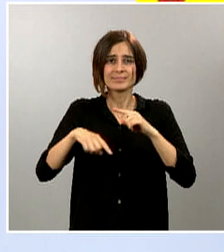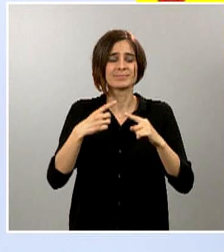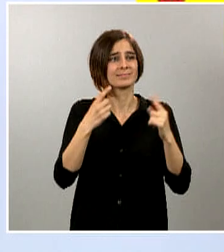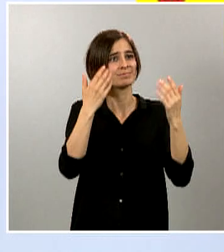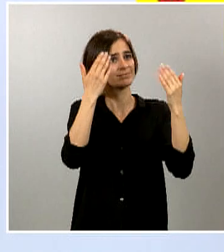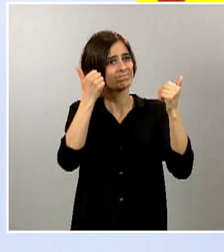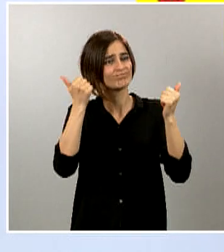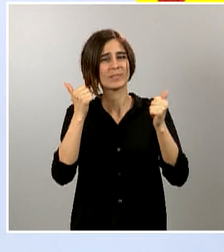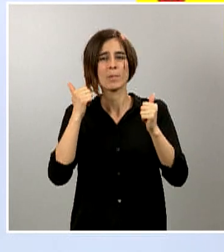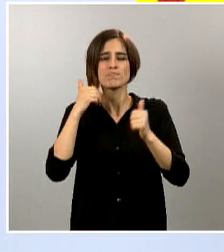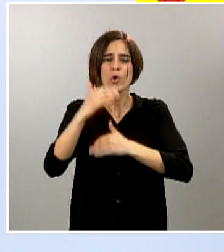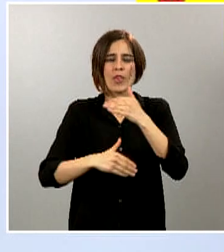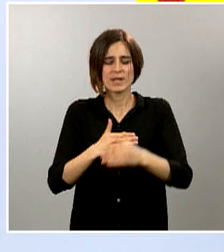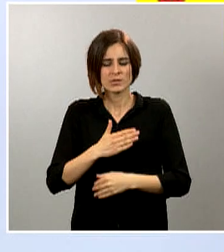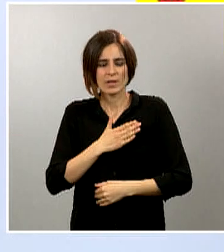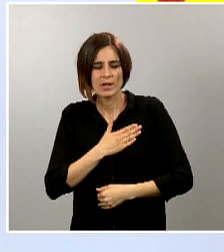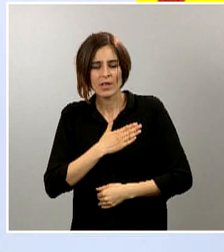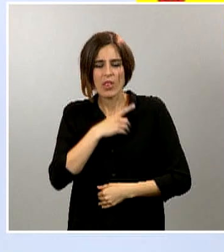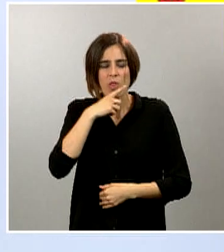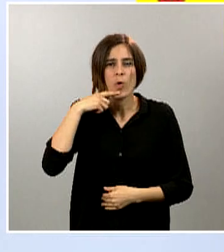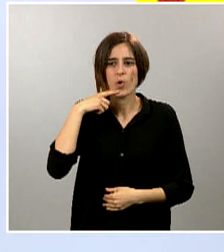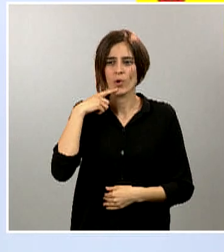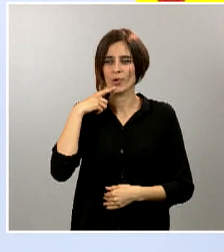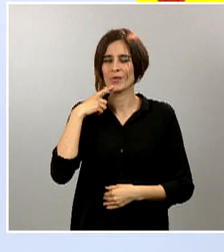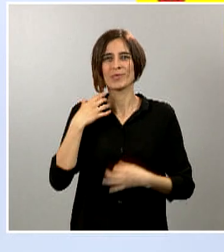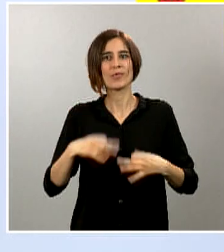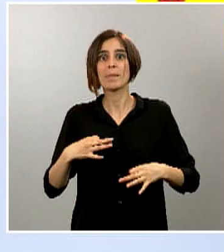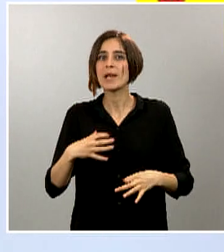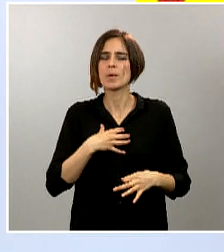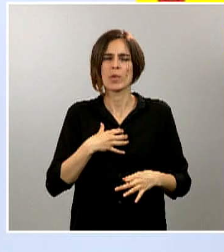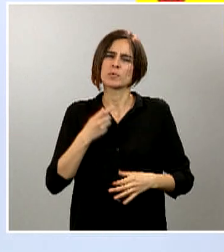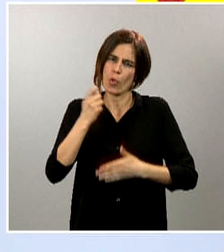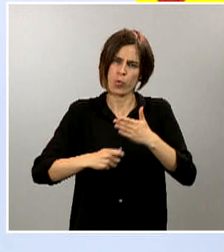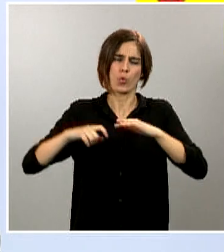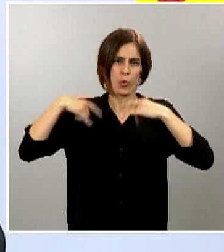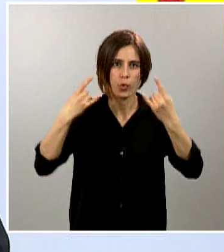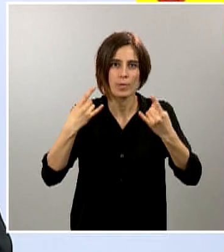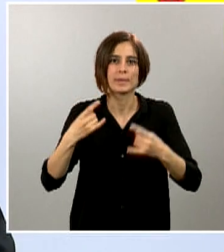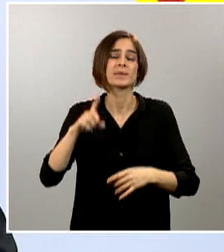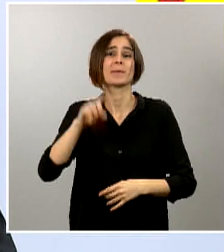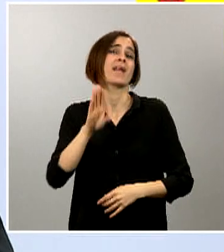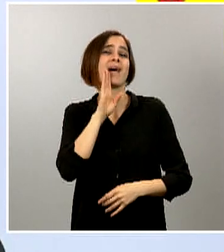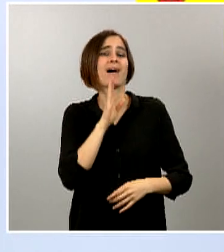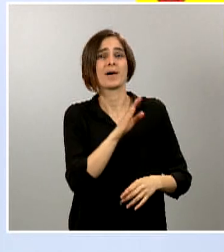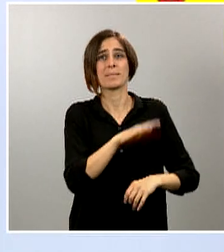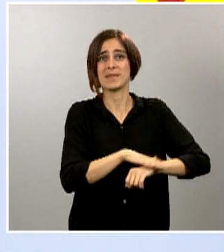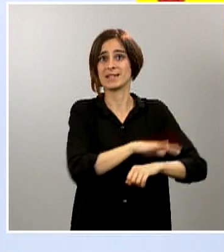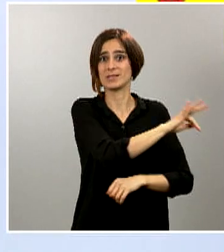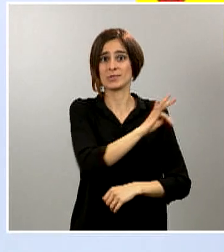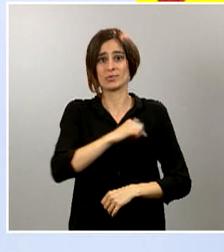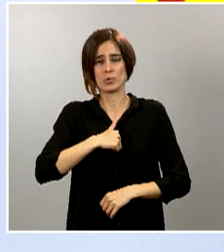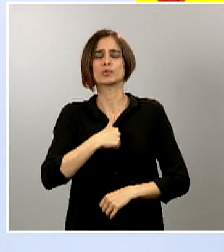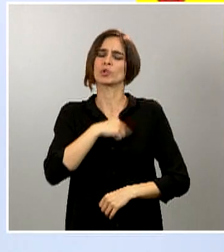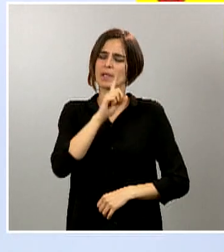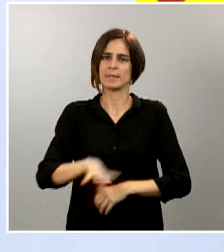normalidad. También quiero sumarme a los agradecimientos ya expresados aquí por mis colegas con respecto a los